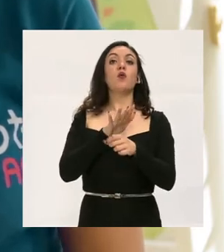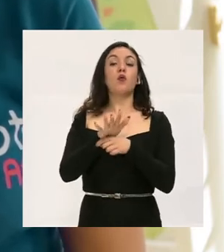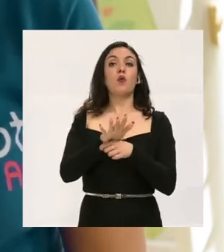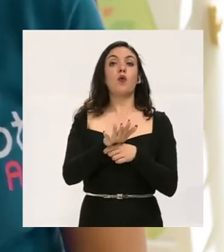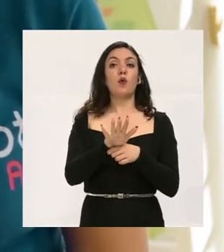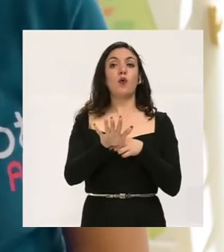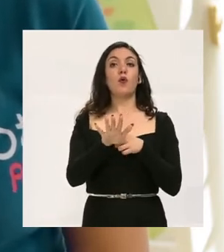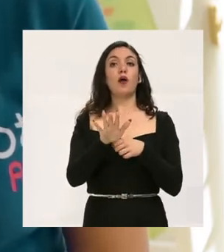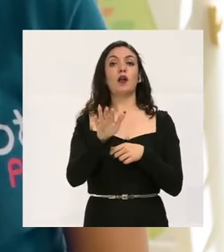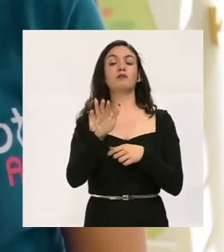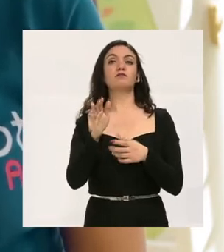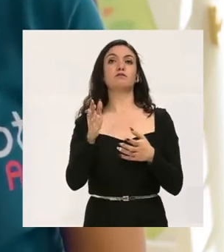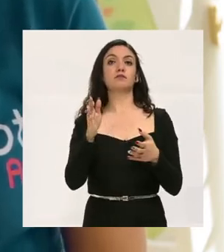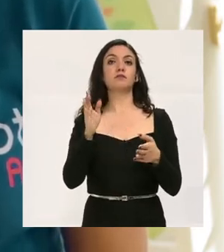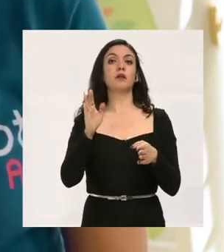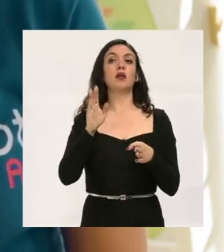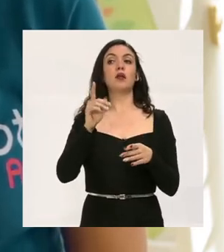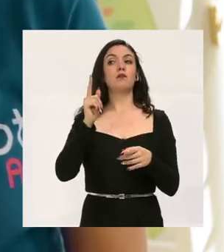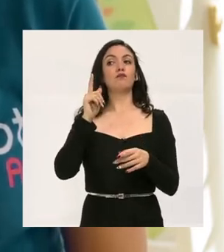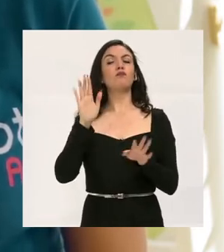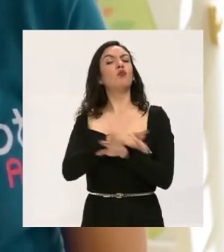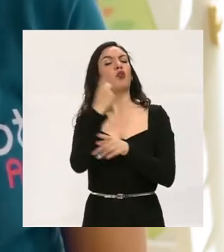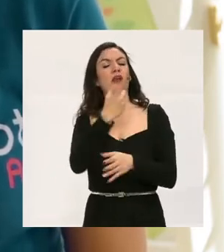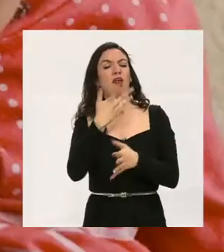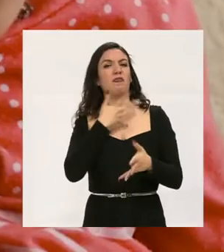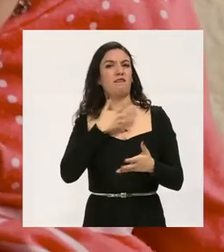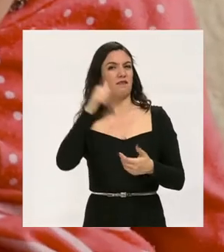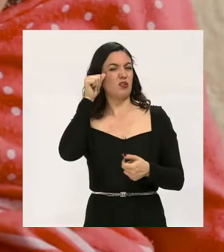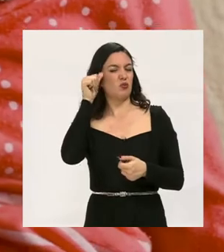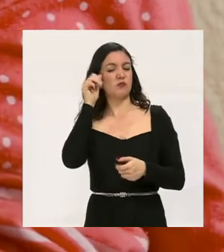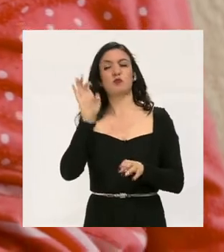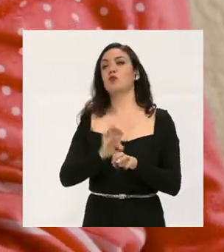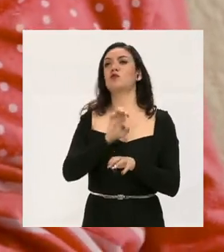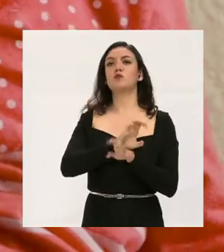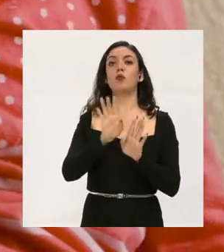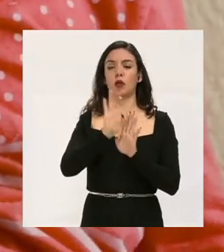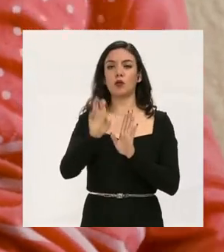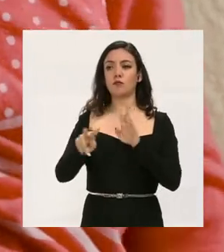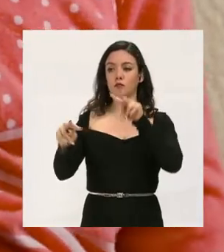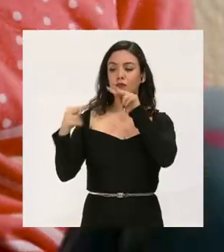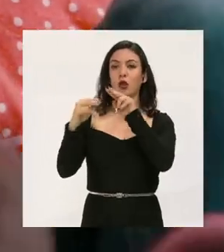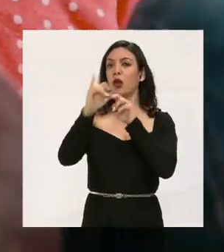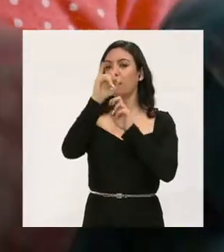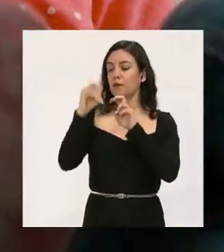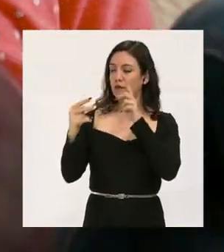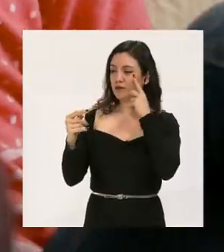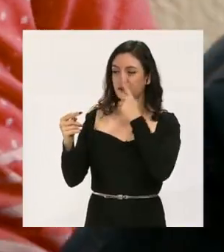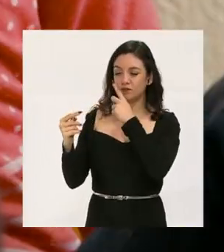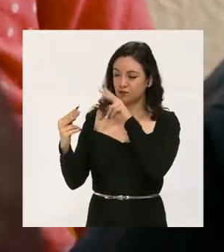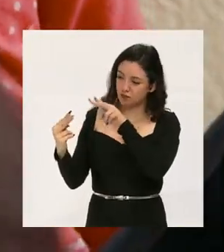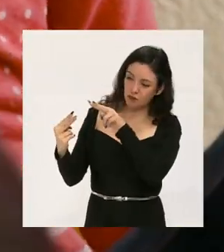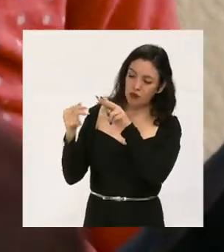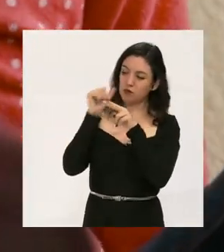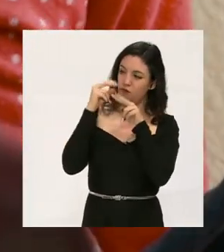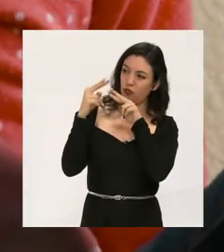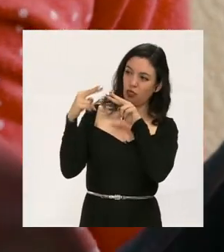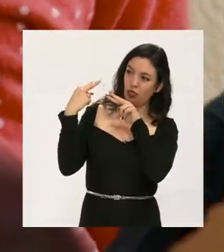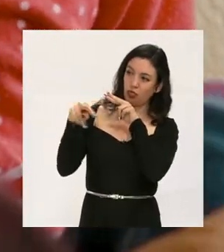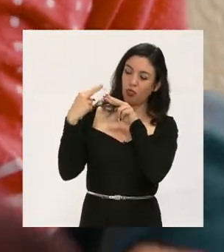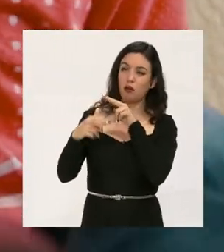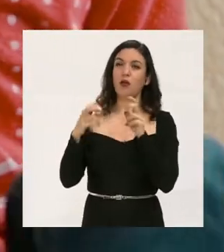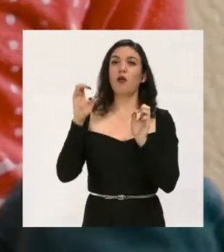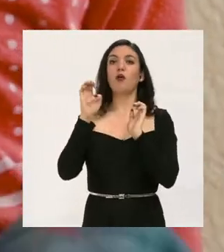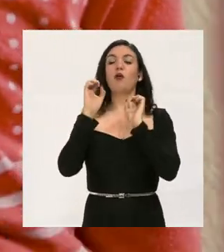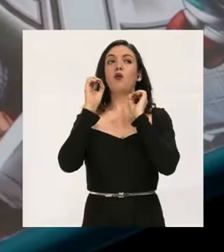alguna sintomatología en los pequeñitos como puede ser que no hay un contacto ocular con la persona